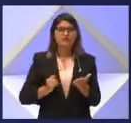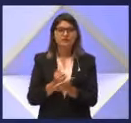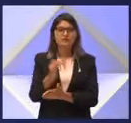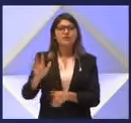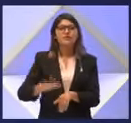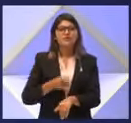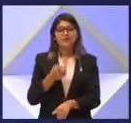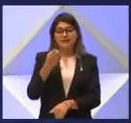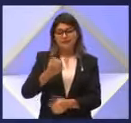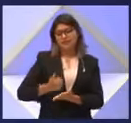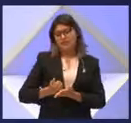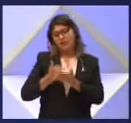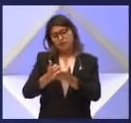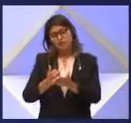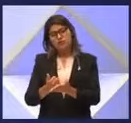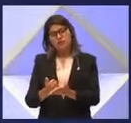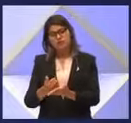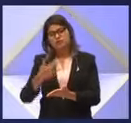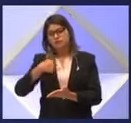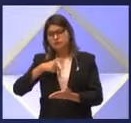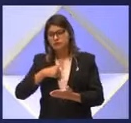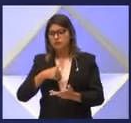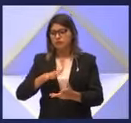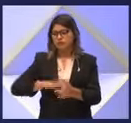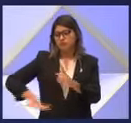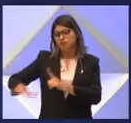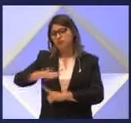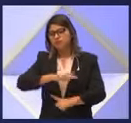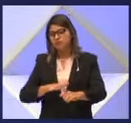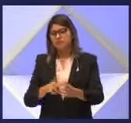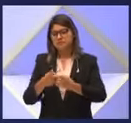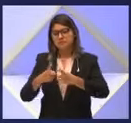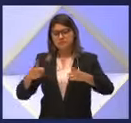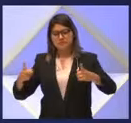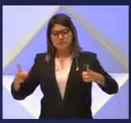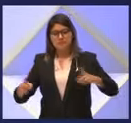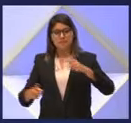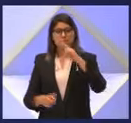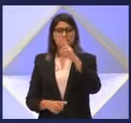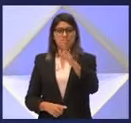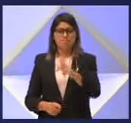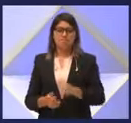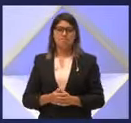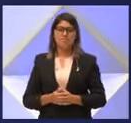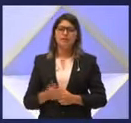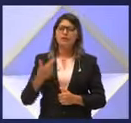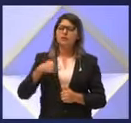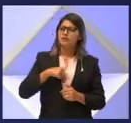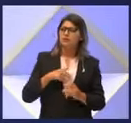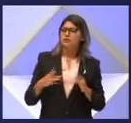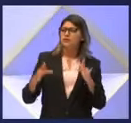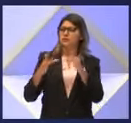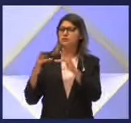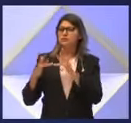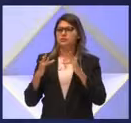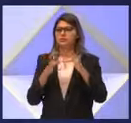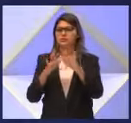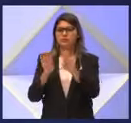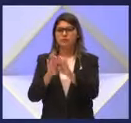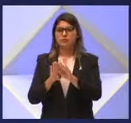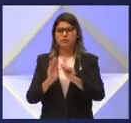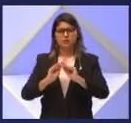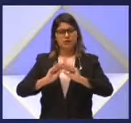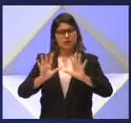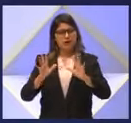contribuyen al desarrollo de nuestra sociedad los beneficios que hemos adquirido a través de la conectividad pues son amplios y muy bien